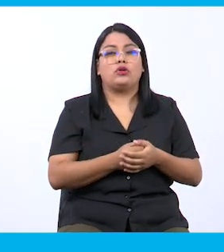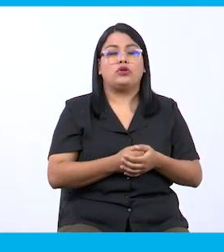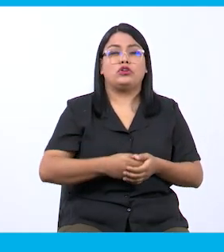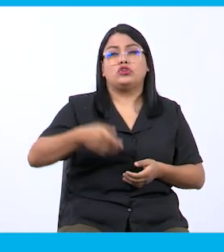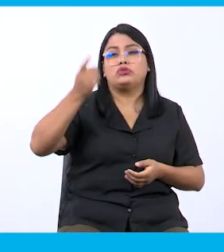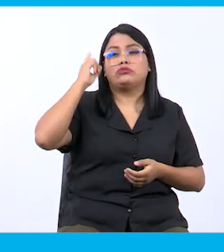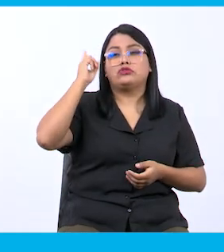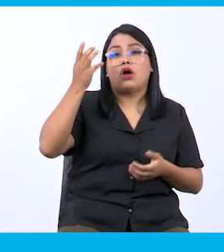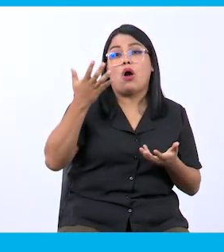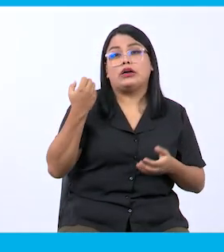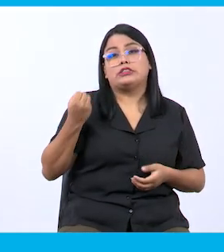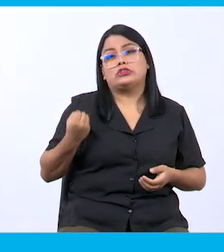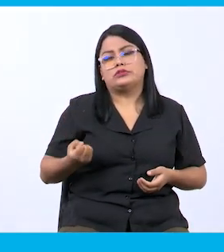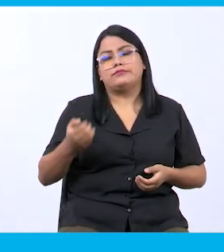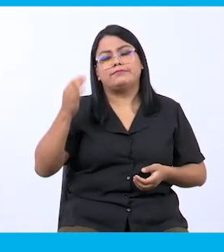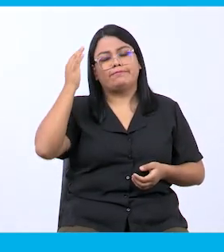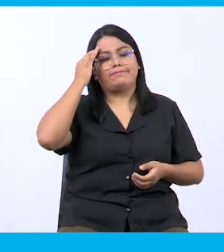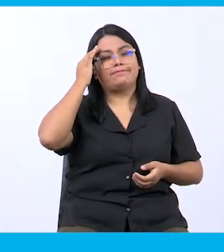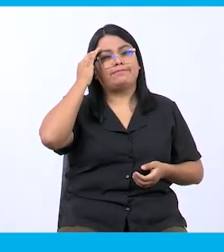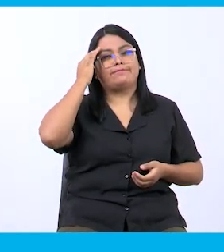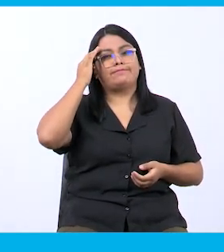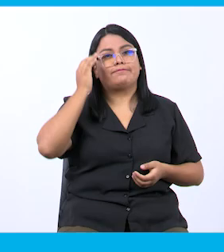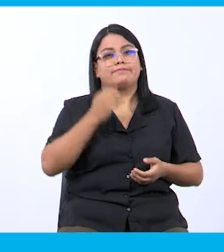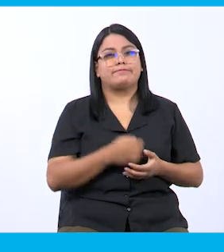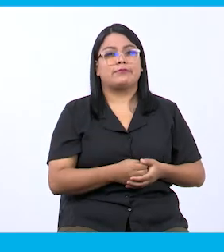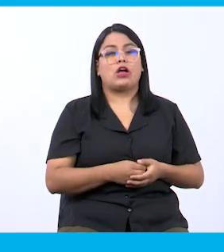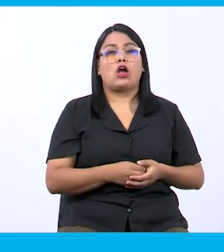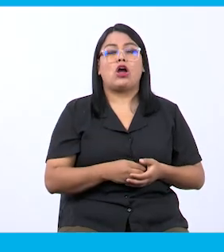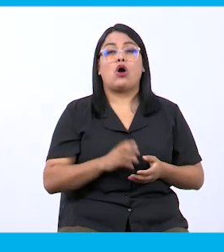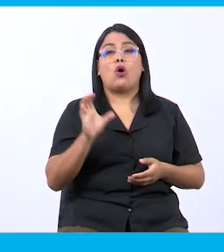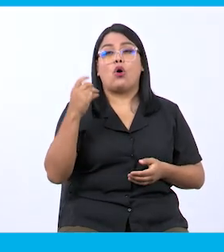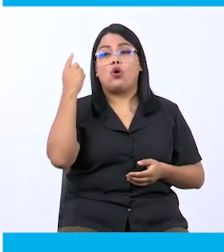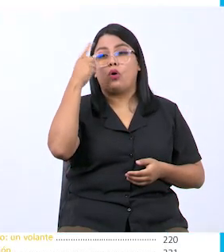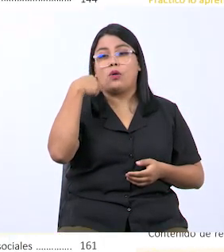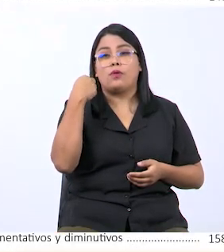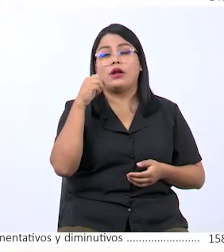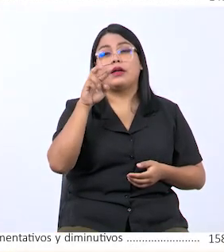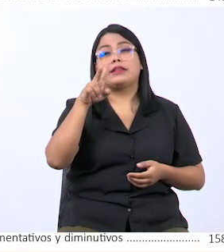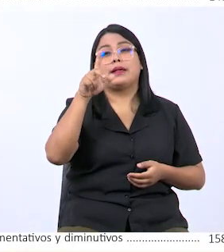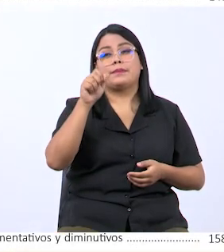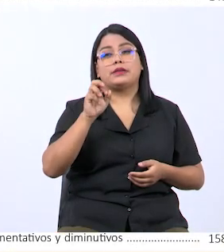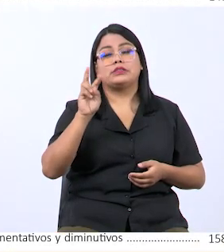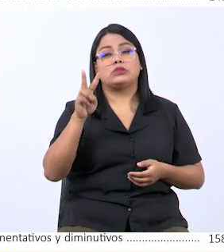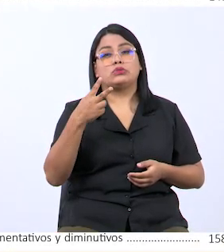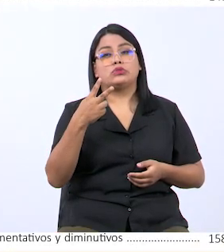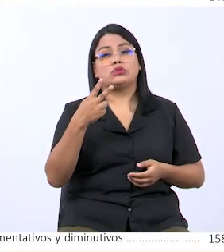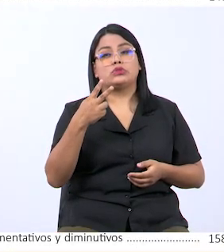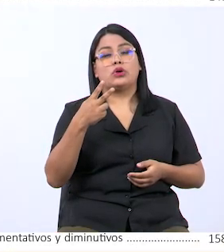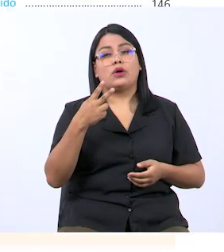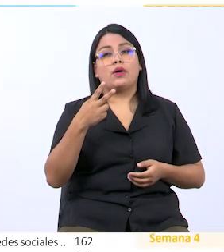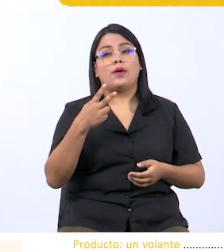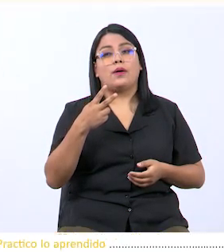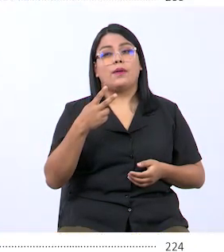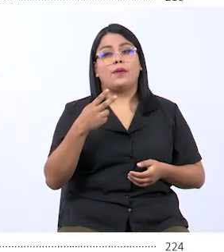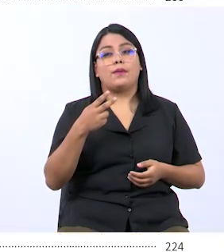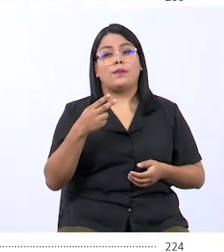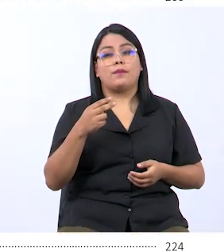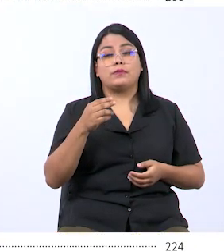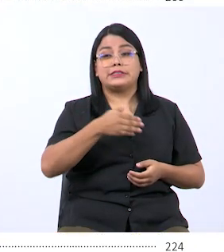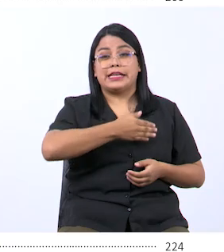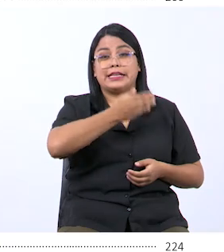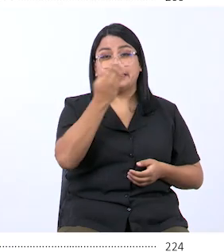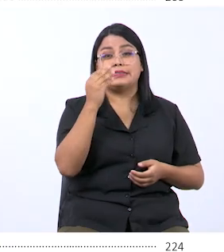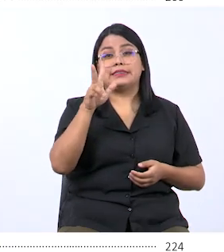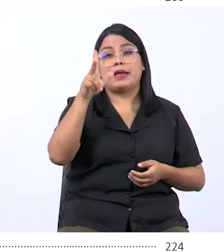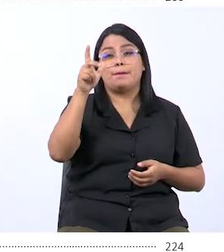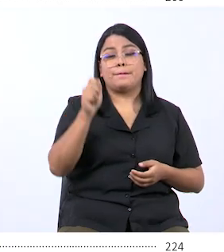que los maestros y los estudiantes van a encontrar el color morado para el primer trimestre, el segundo trimestre con el color